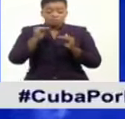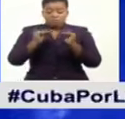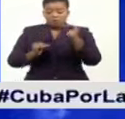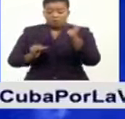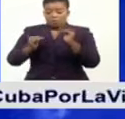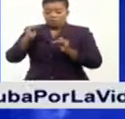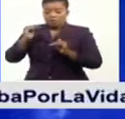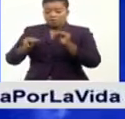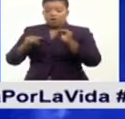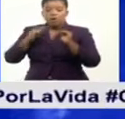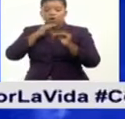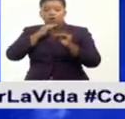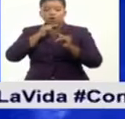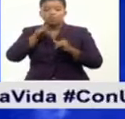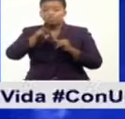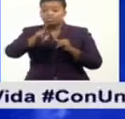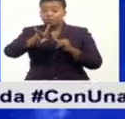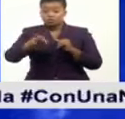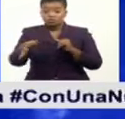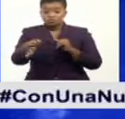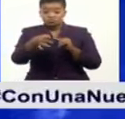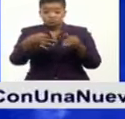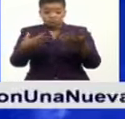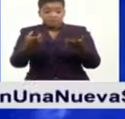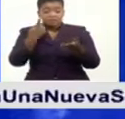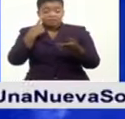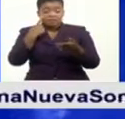que donde se concentra el